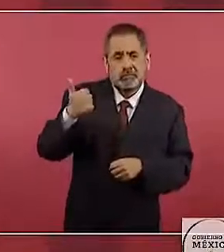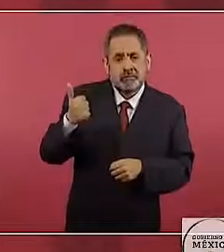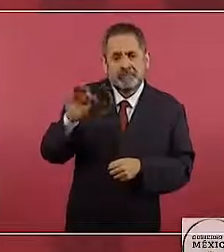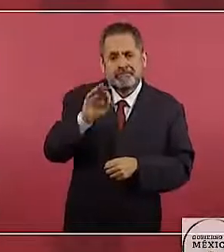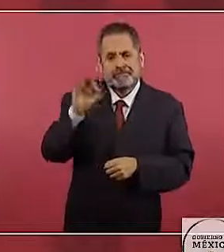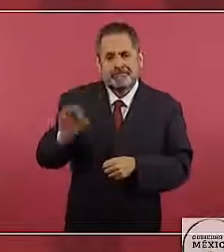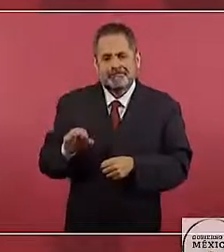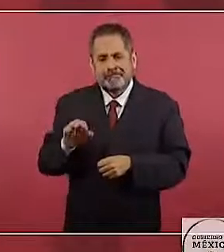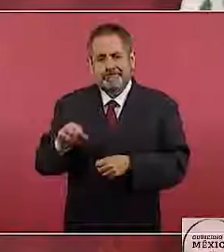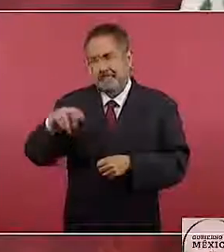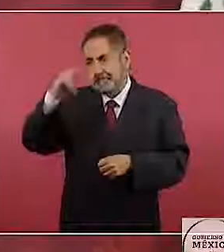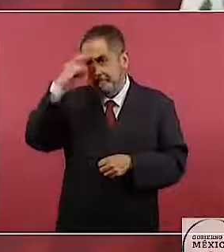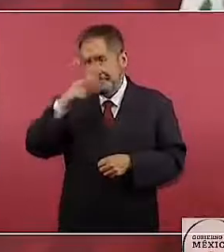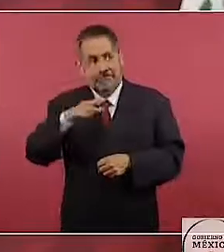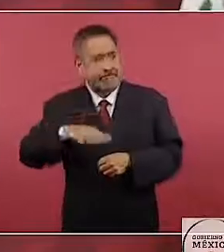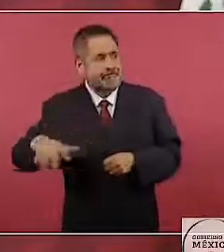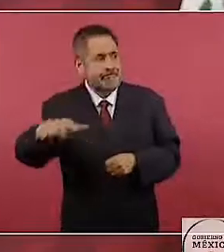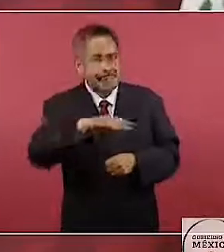99.6% de los mexicanos